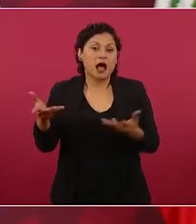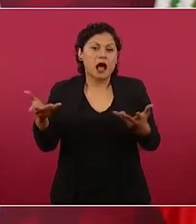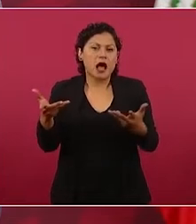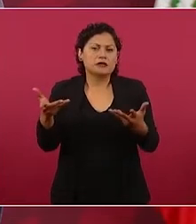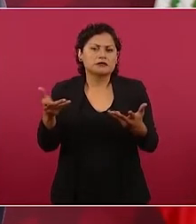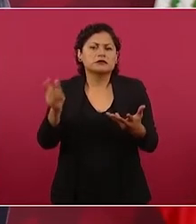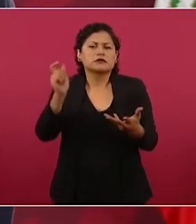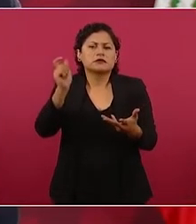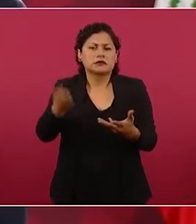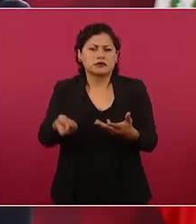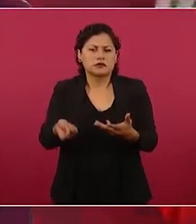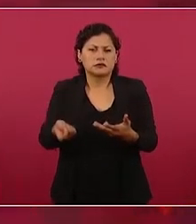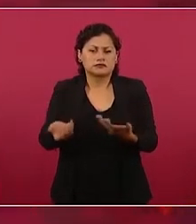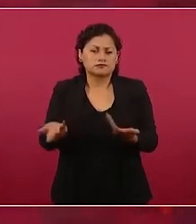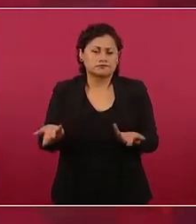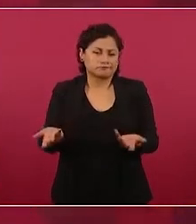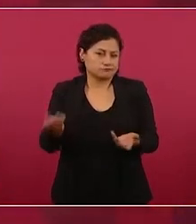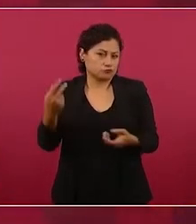poco